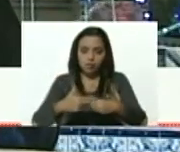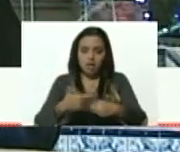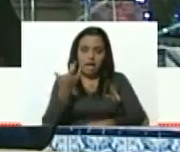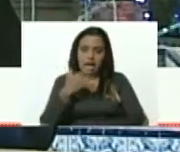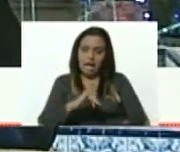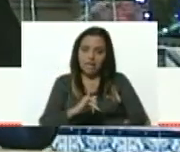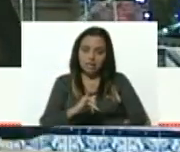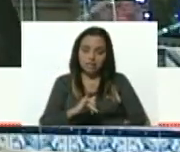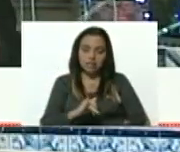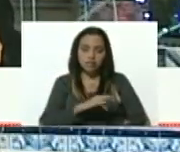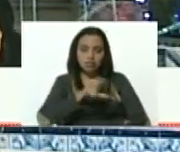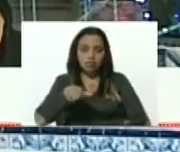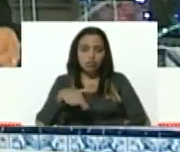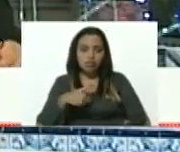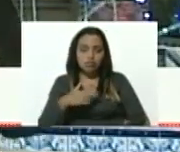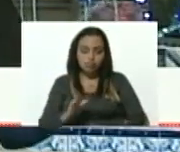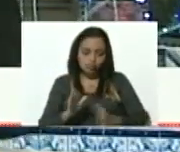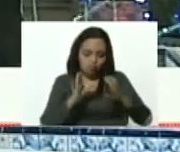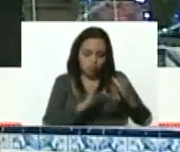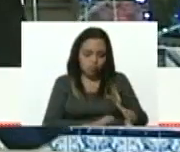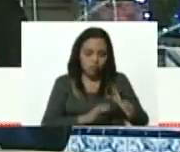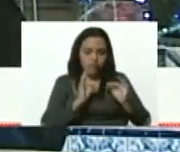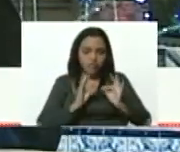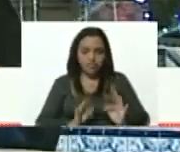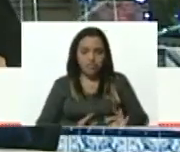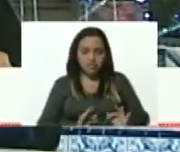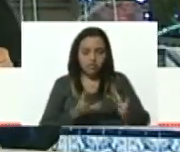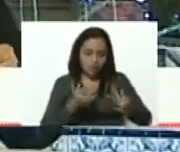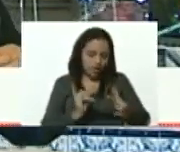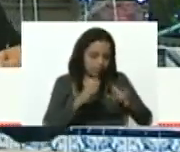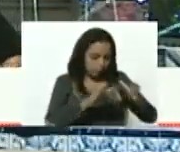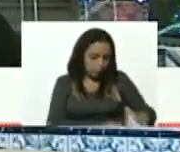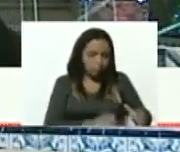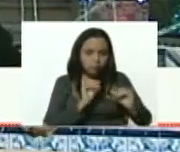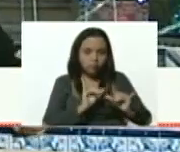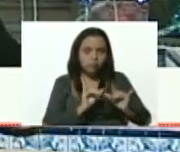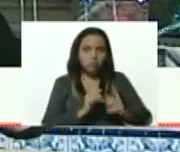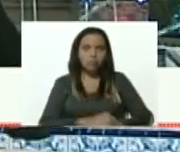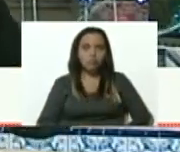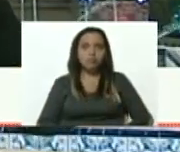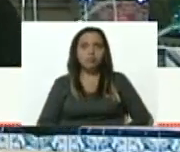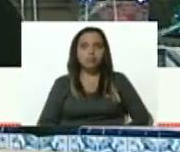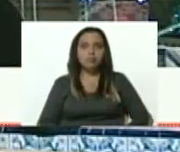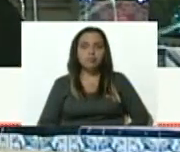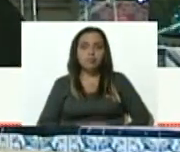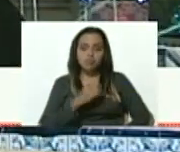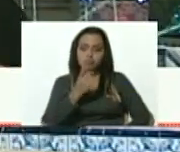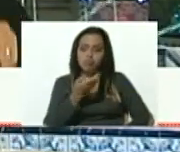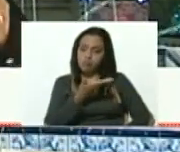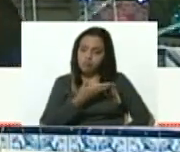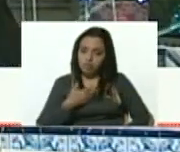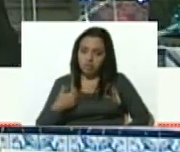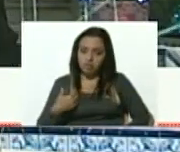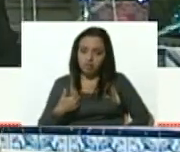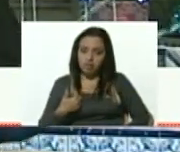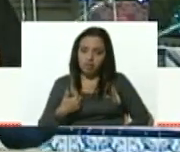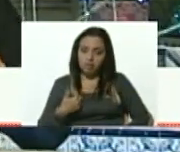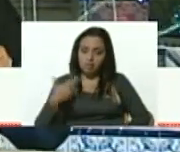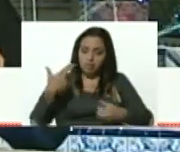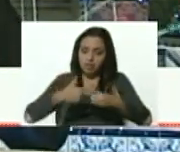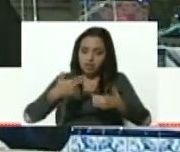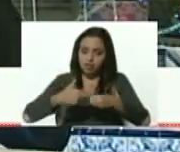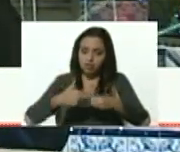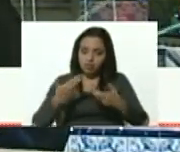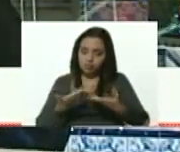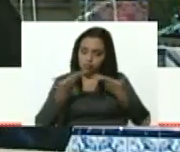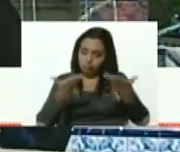tenemos nosotros en nuestra reserva física directa. Así que si usted quiere el petro en petróleo, se